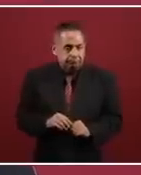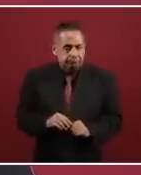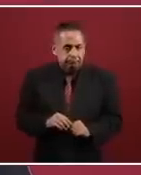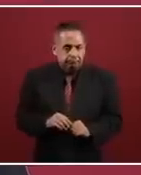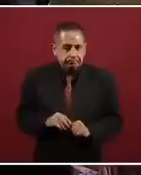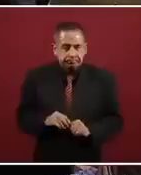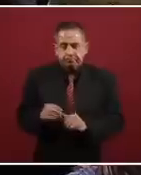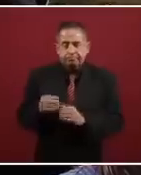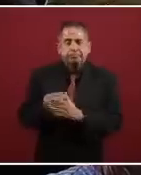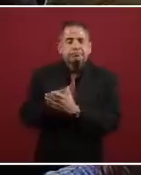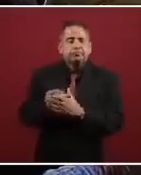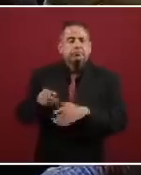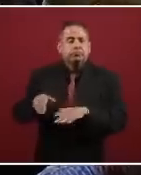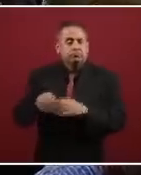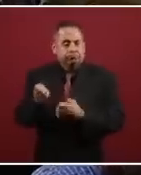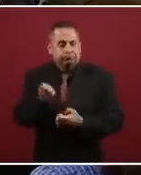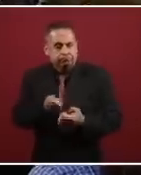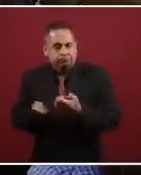actividad física,